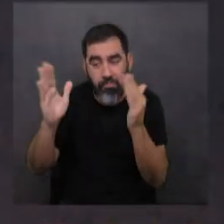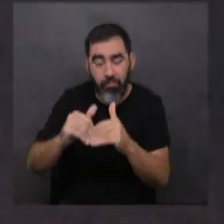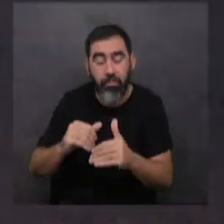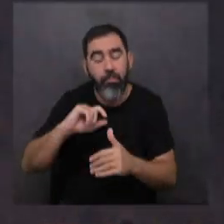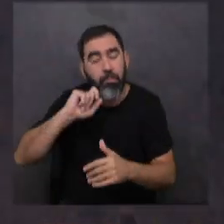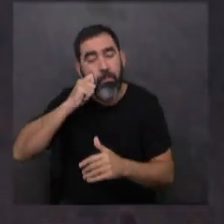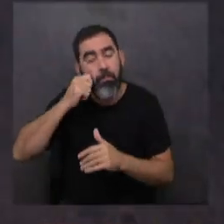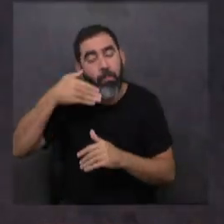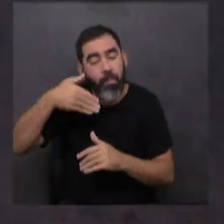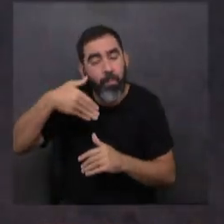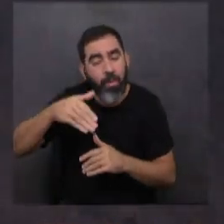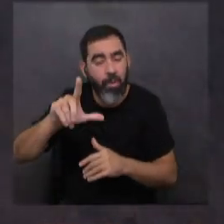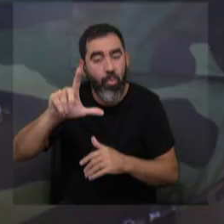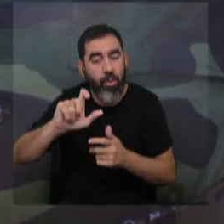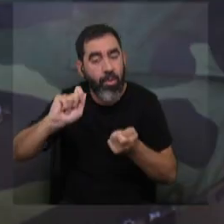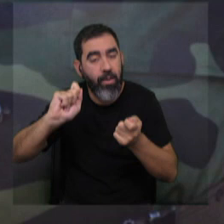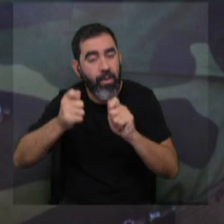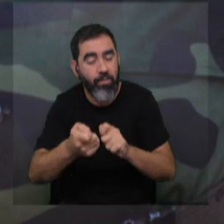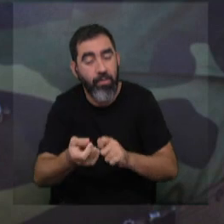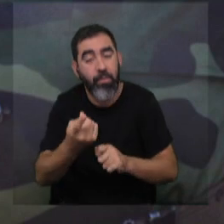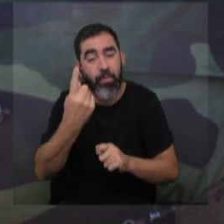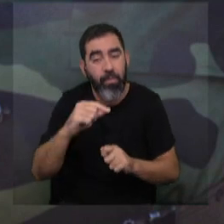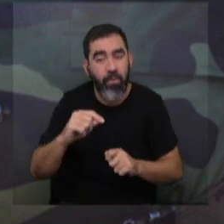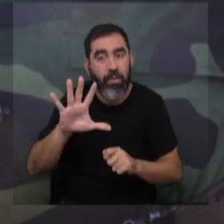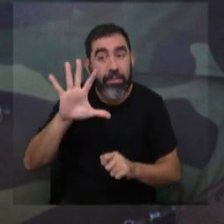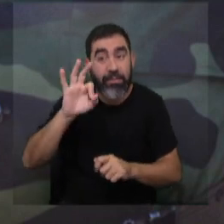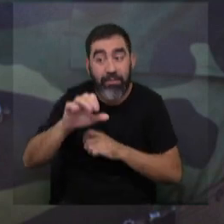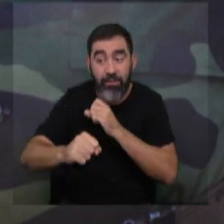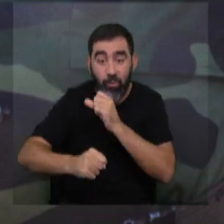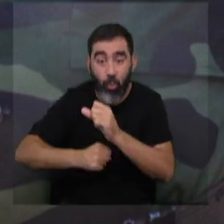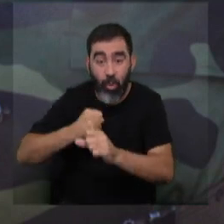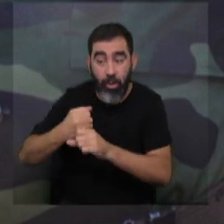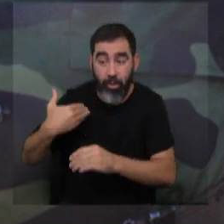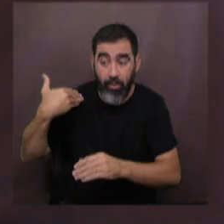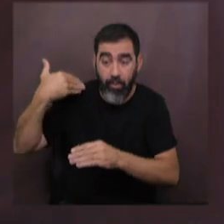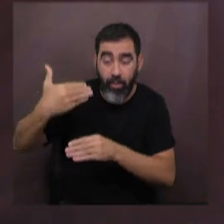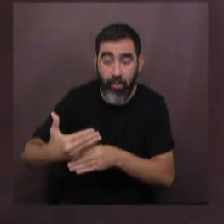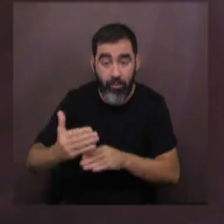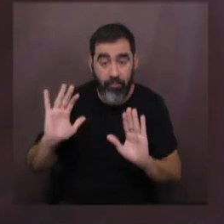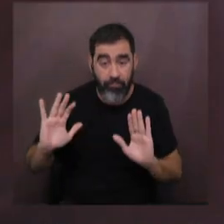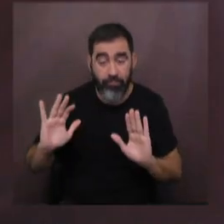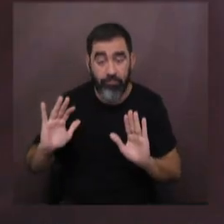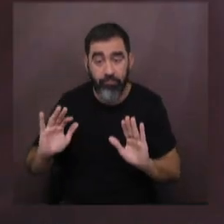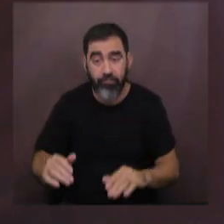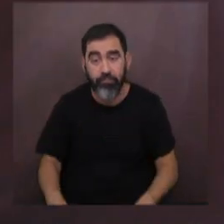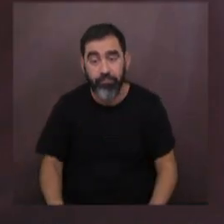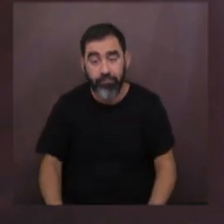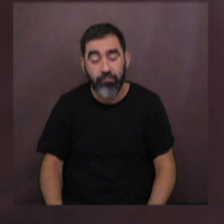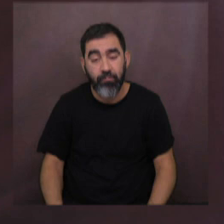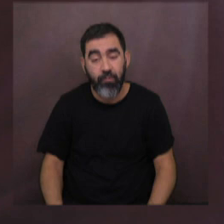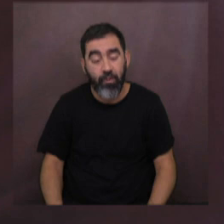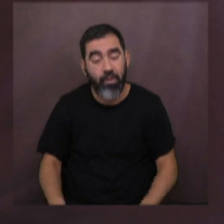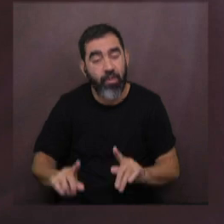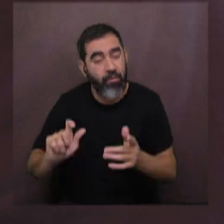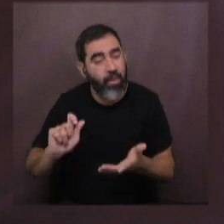gustaría, obviamente, que cambie, pero ya van 50 años y realmente me parece que hay que cambiar